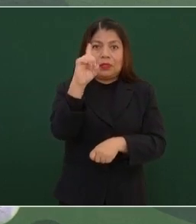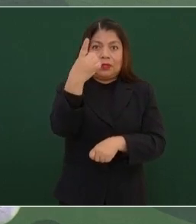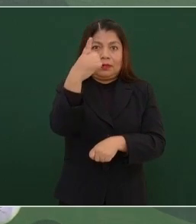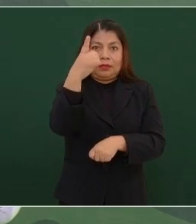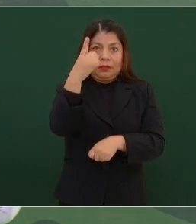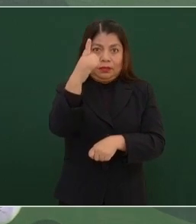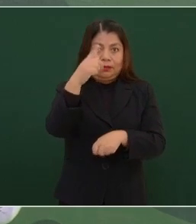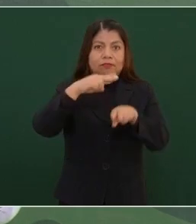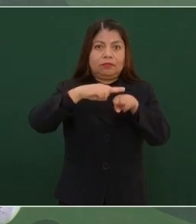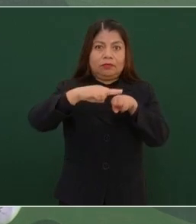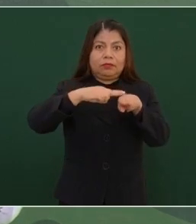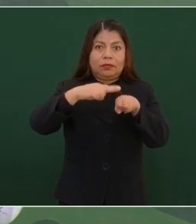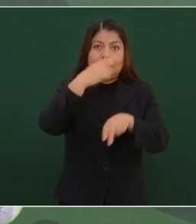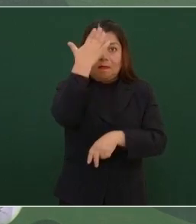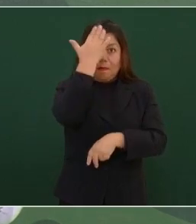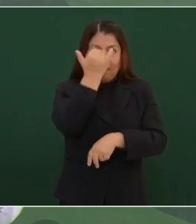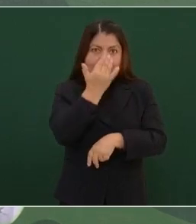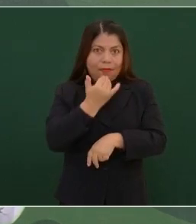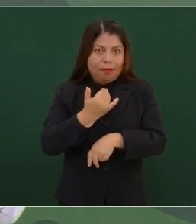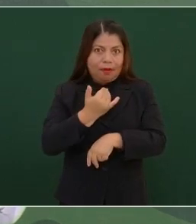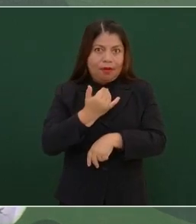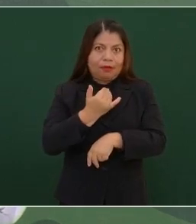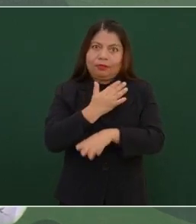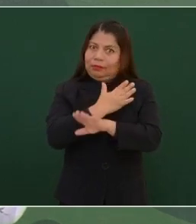1 de diciembre, ya falta poco.